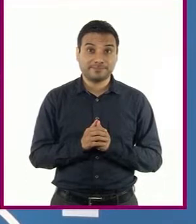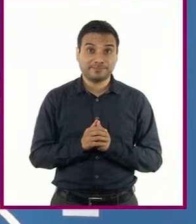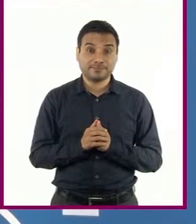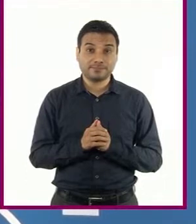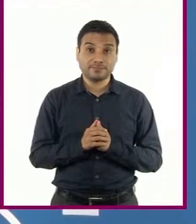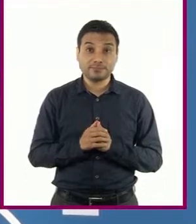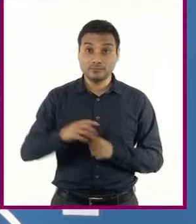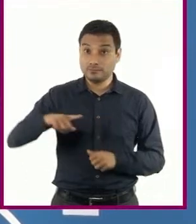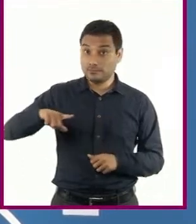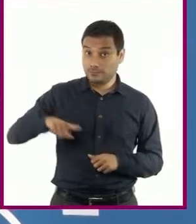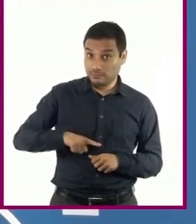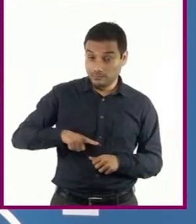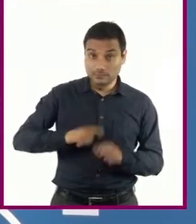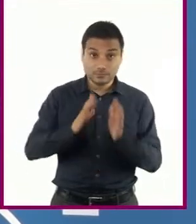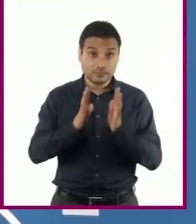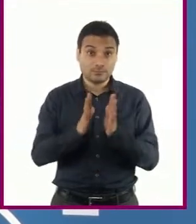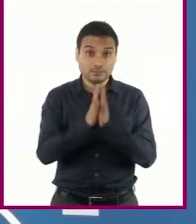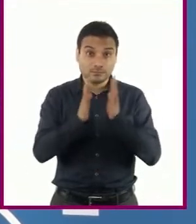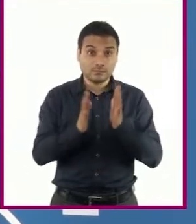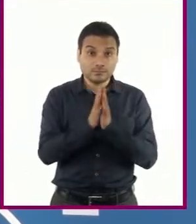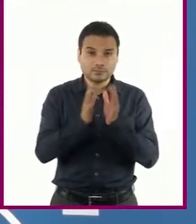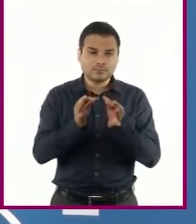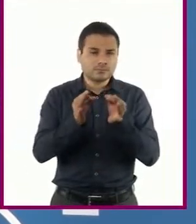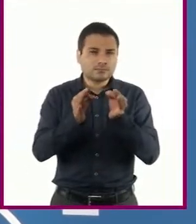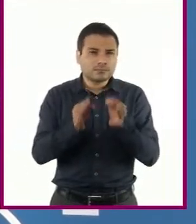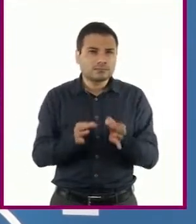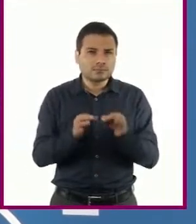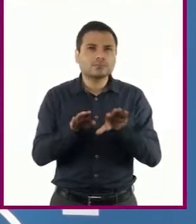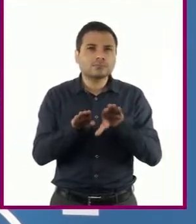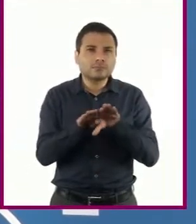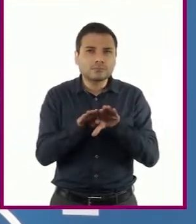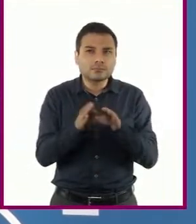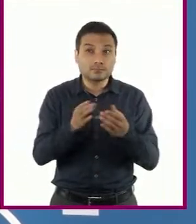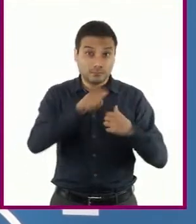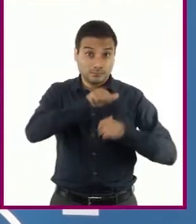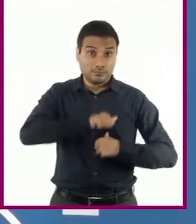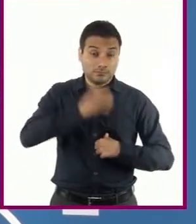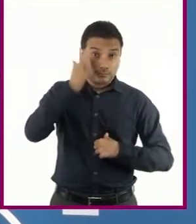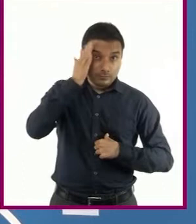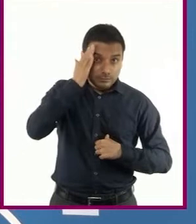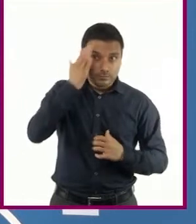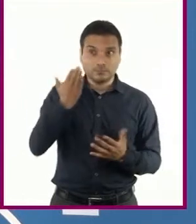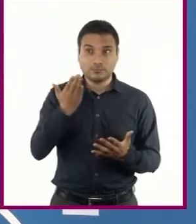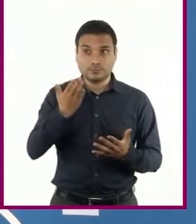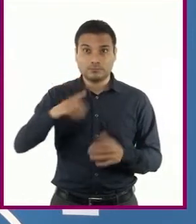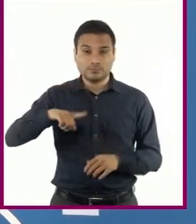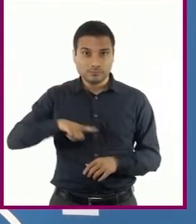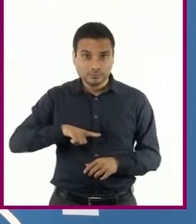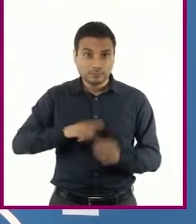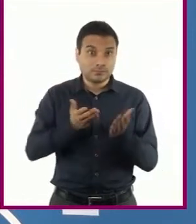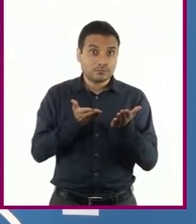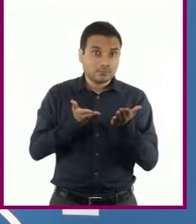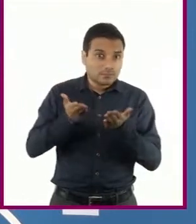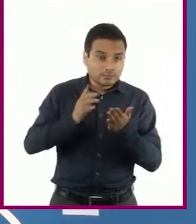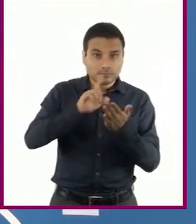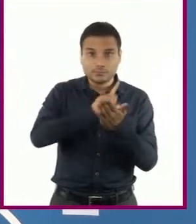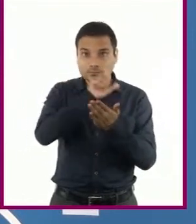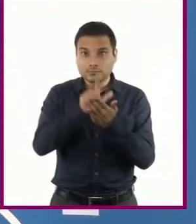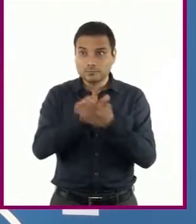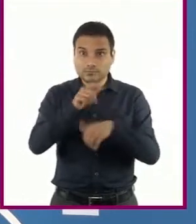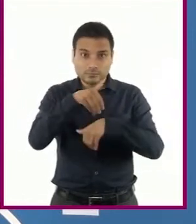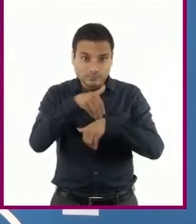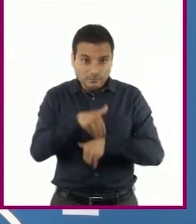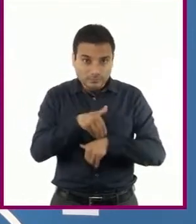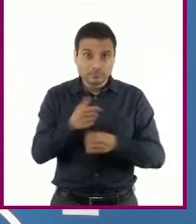régimen democrático funcione, no basta con tener autoridades y un servicio público que respete las leyes y trabaje de